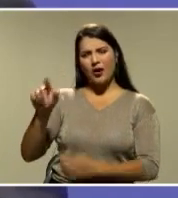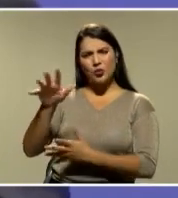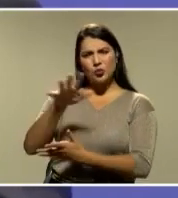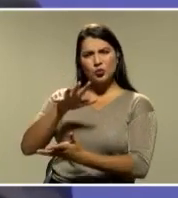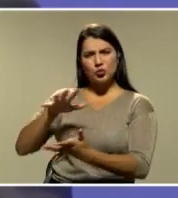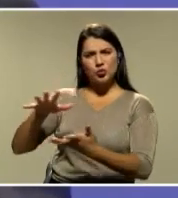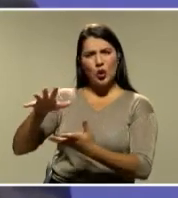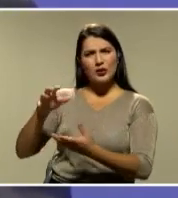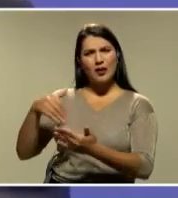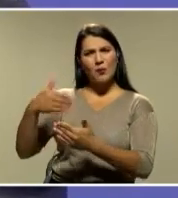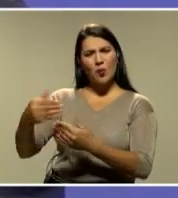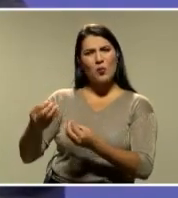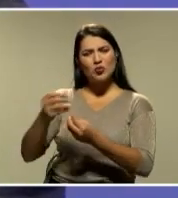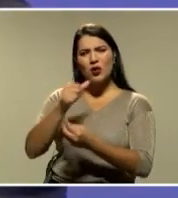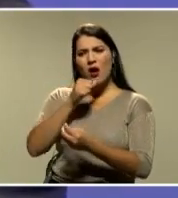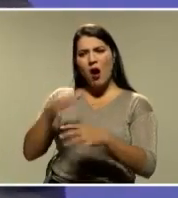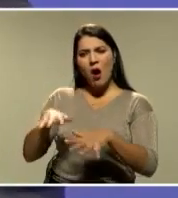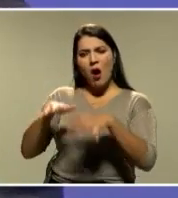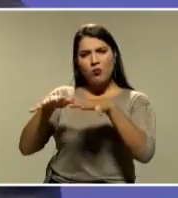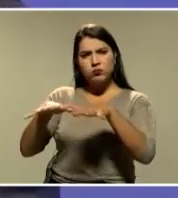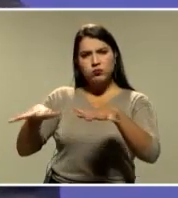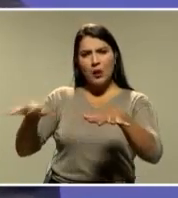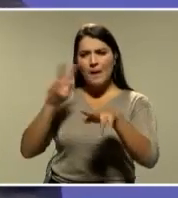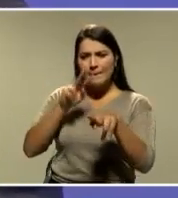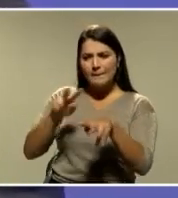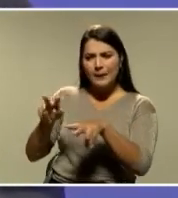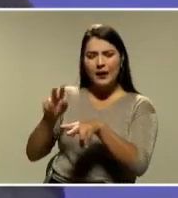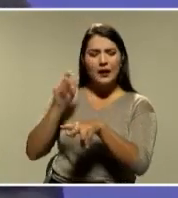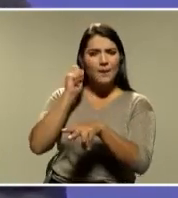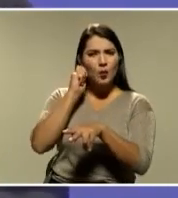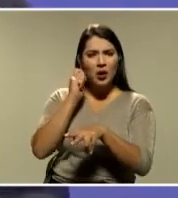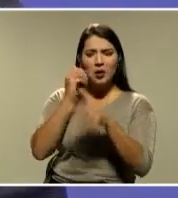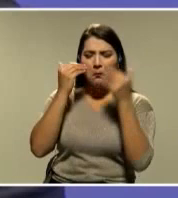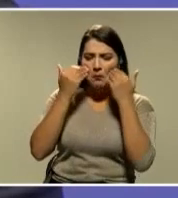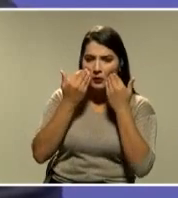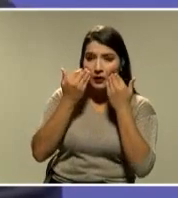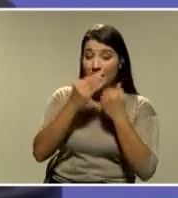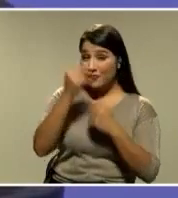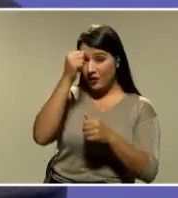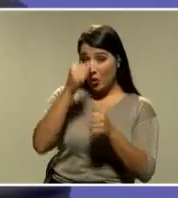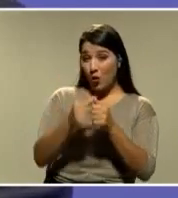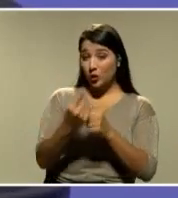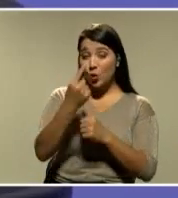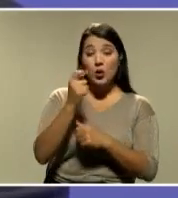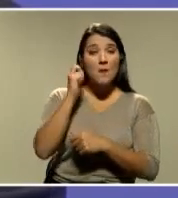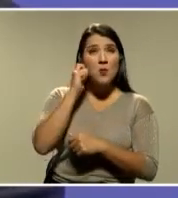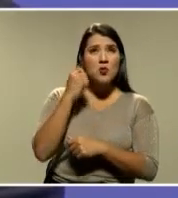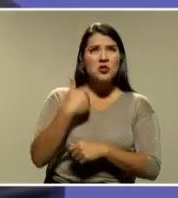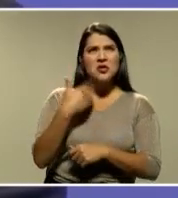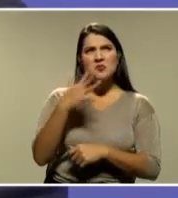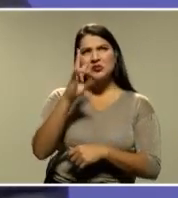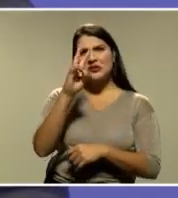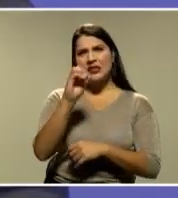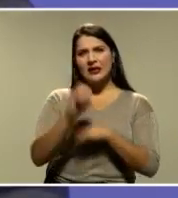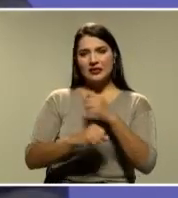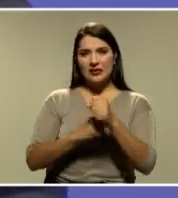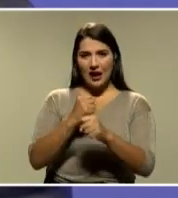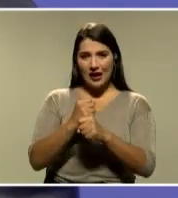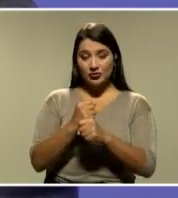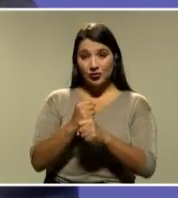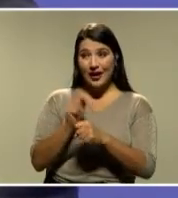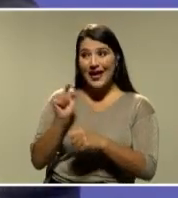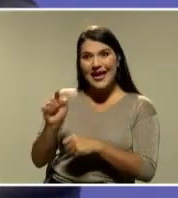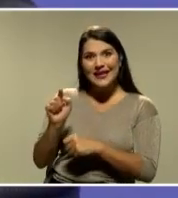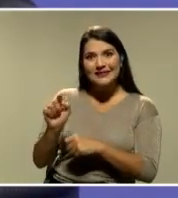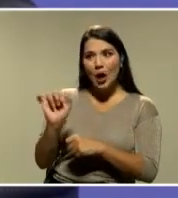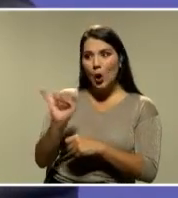inundaciones, ver la situación de las señoras ahí tan tristes. Y me acuerdo bien de una señora, tal vez de unos 70 años, que se